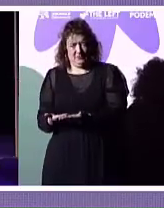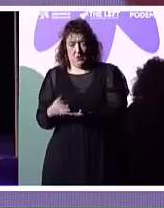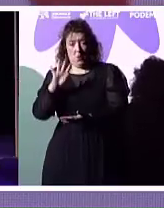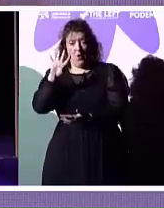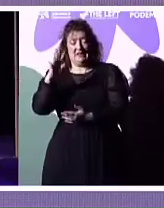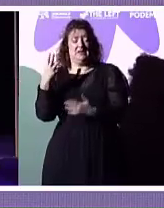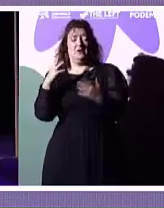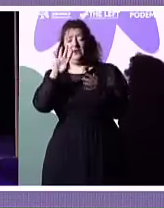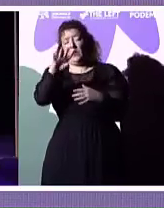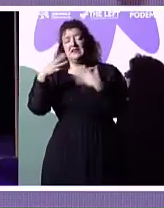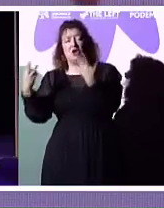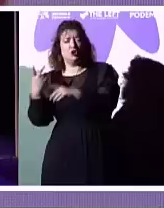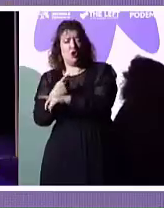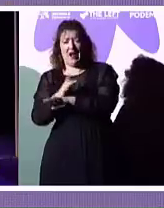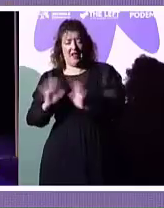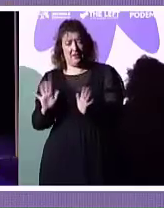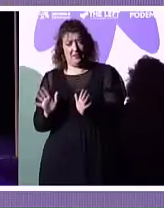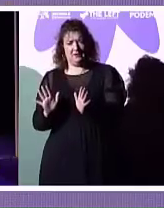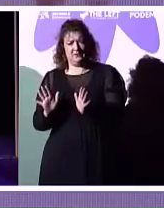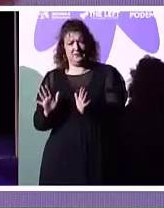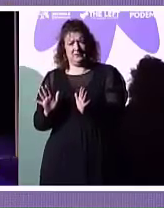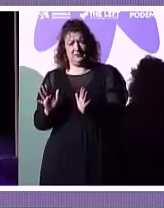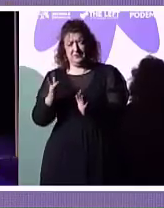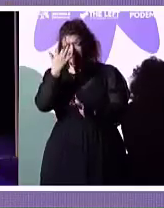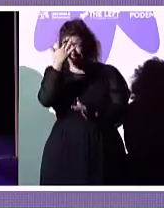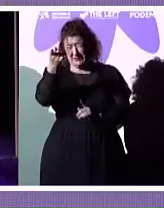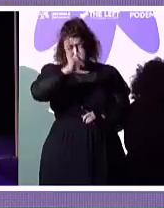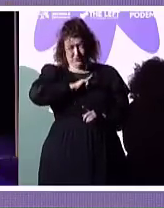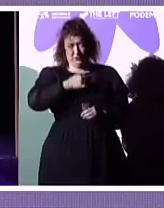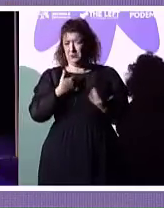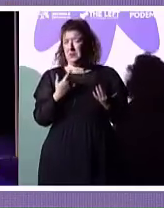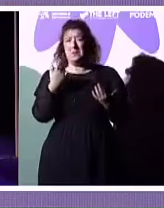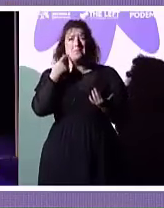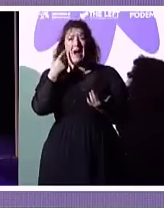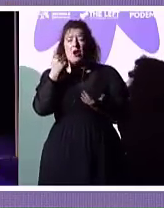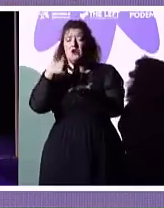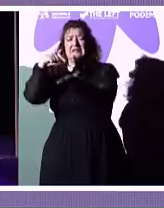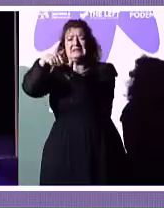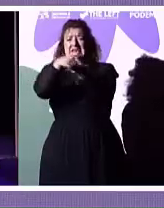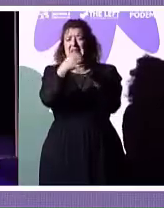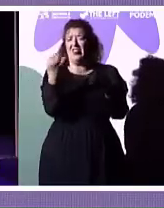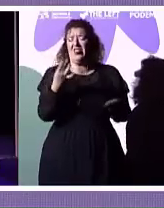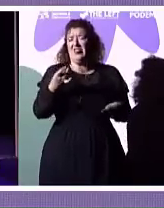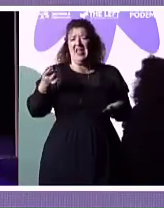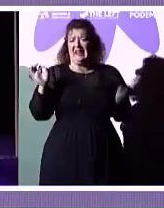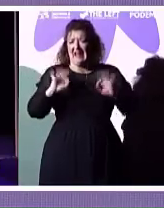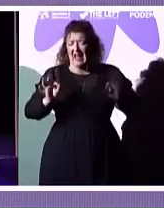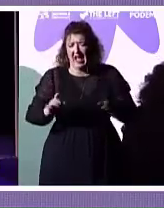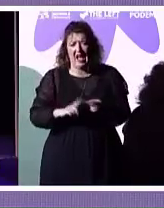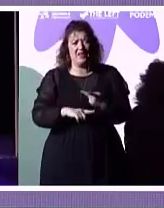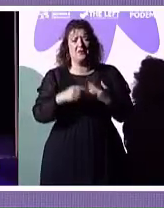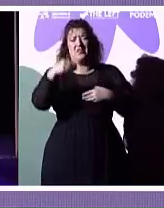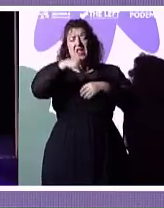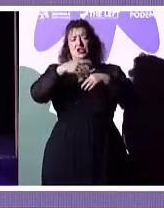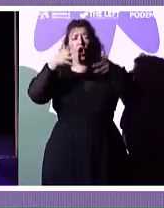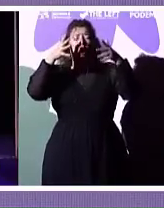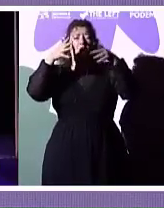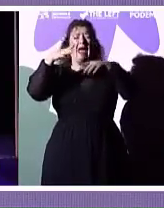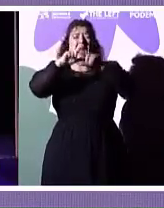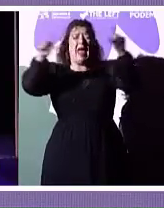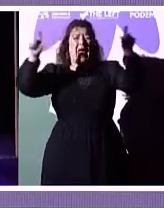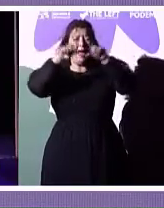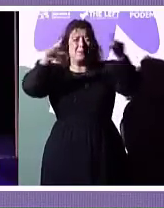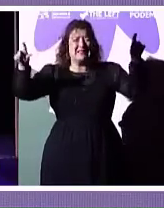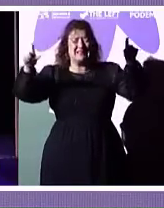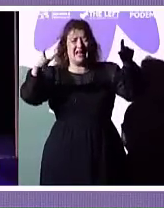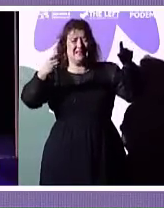Pensarán de una fuerza política que sin pedir un euro a los bancos sin tener un solo miembro en un consejo de administración de las